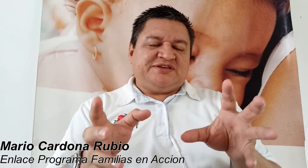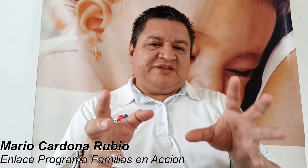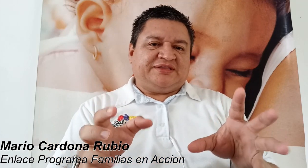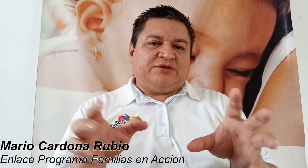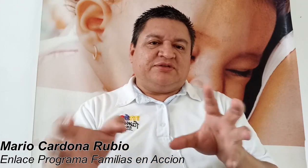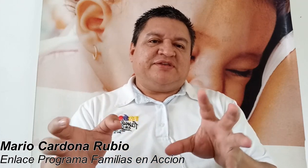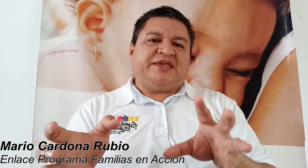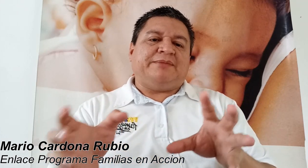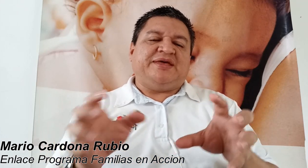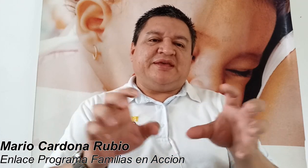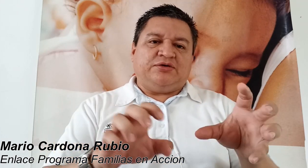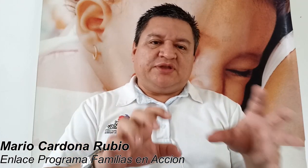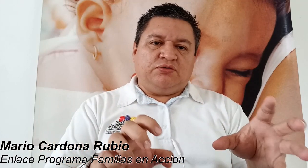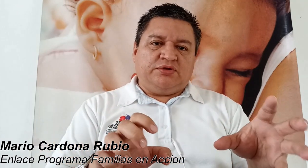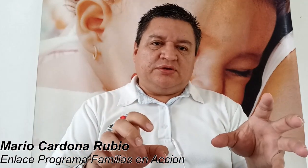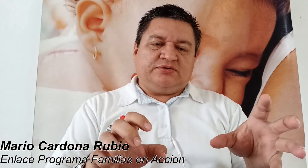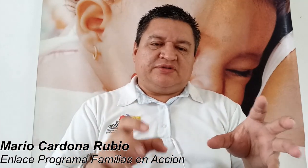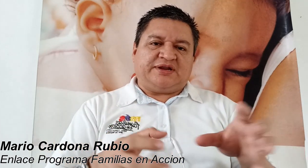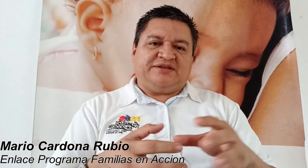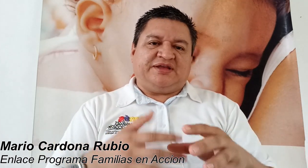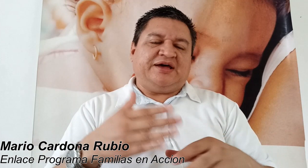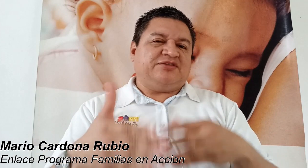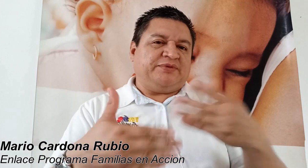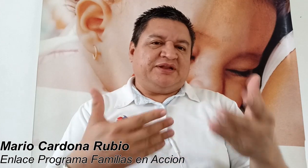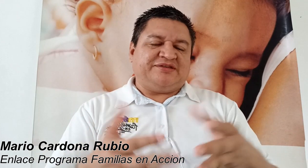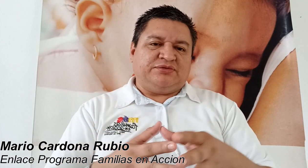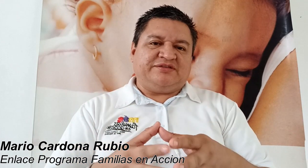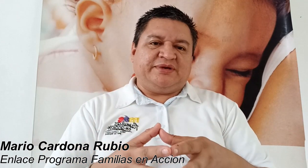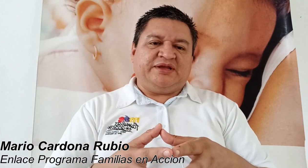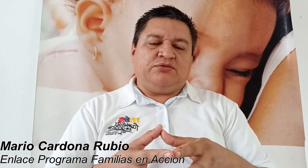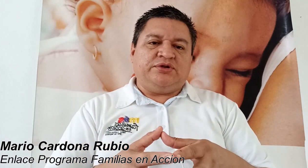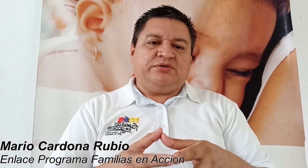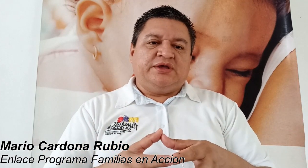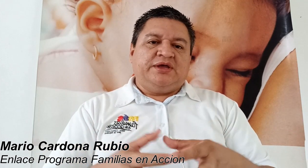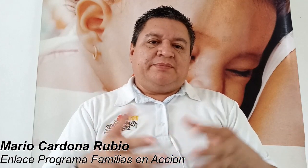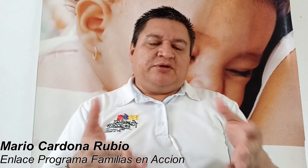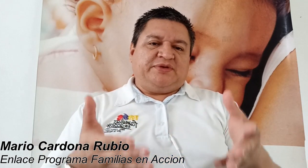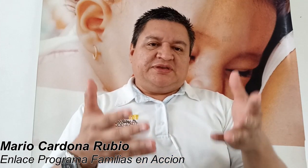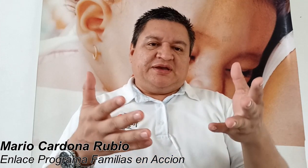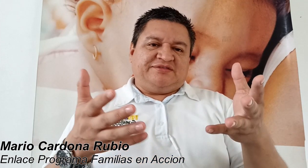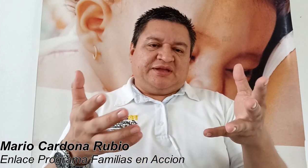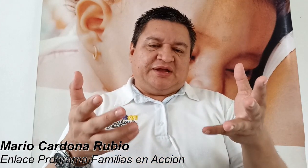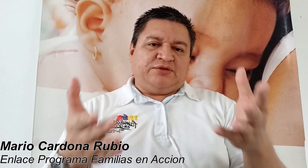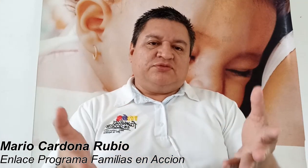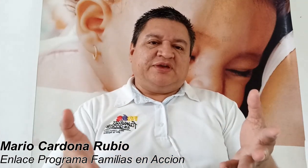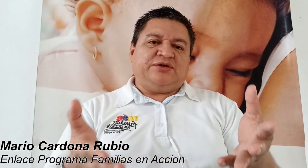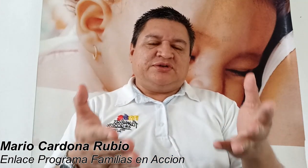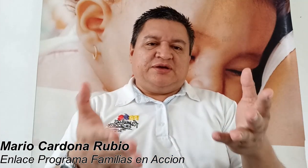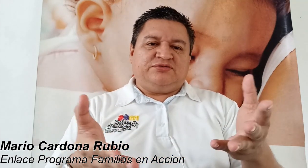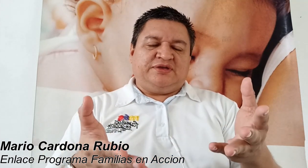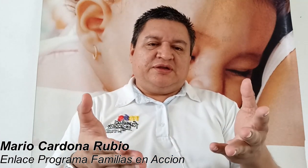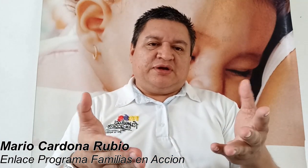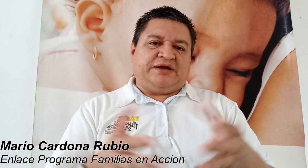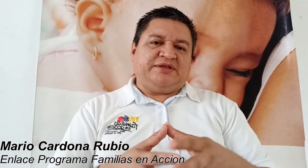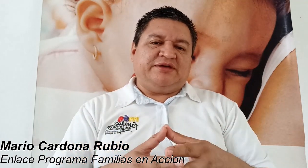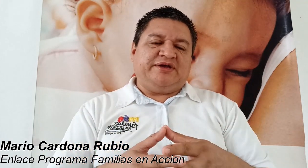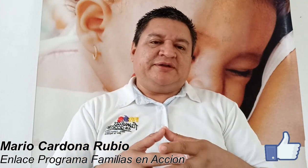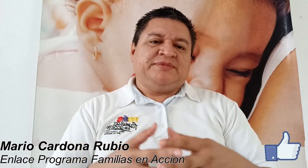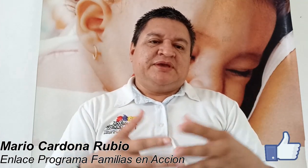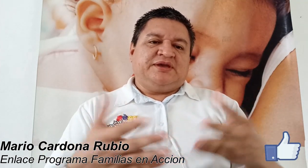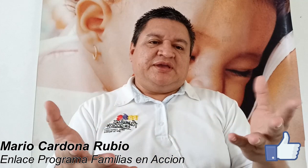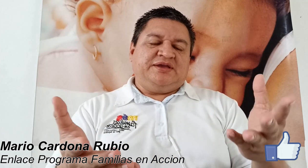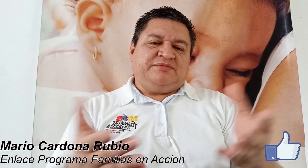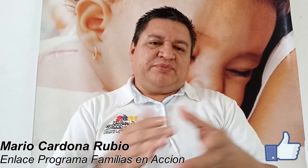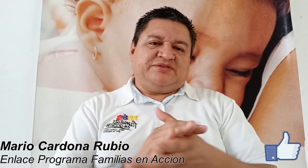una fecha exacta, nos dicen que a mediados de junio se realizará, después de la segunda semana de junio, pero pues ya está anunciado, ya ustedes lo acaban de